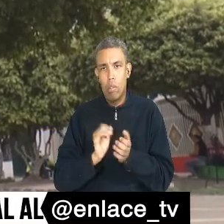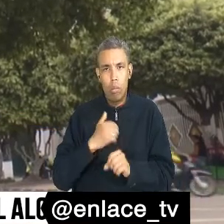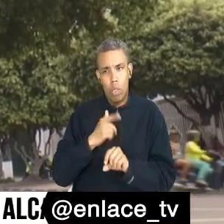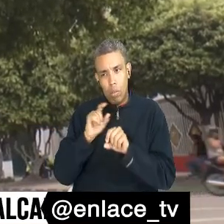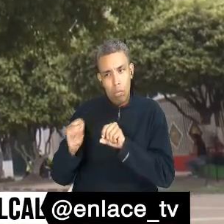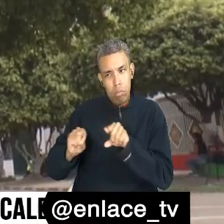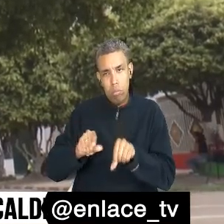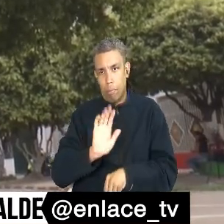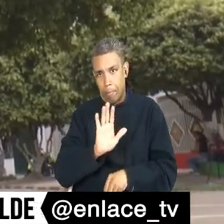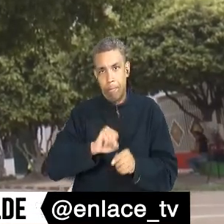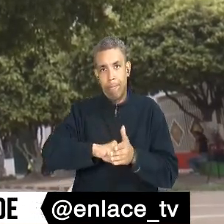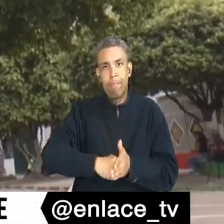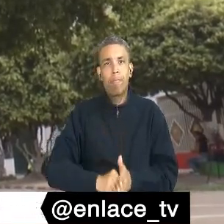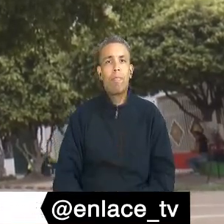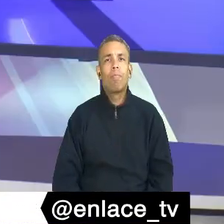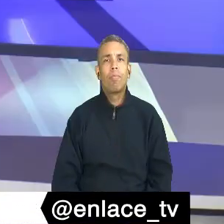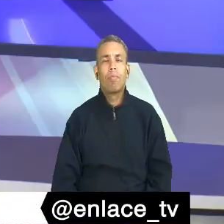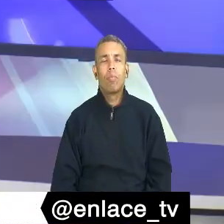posibles soluciones.